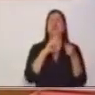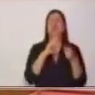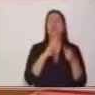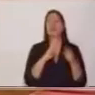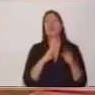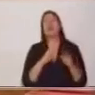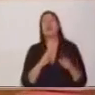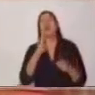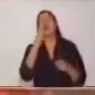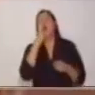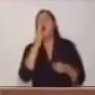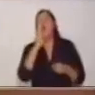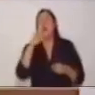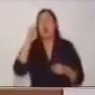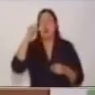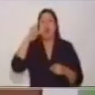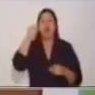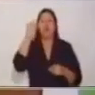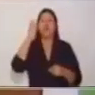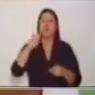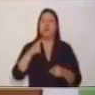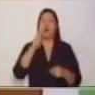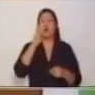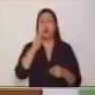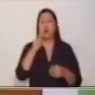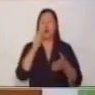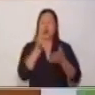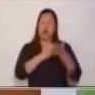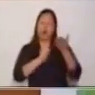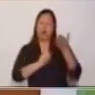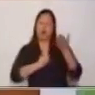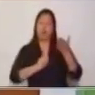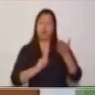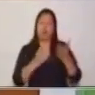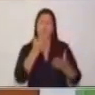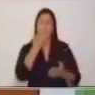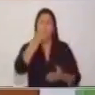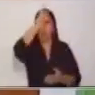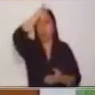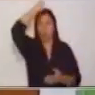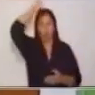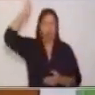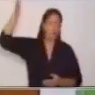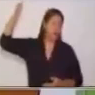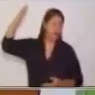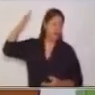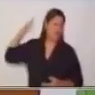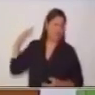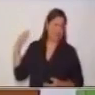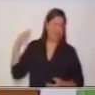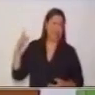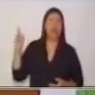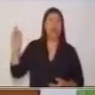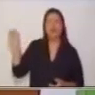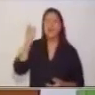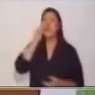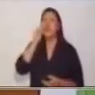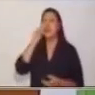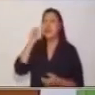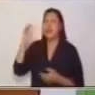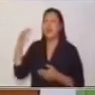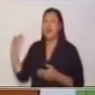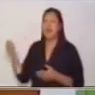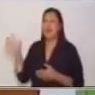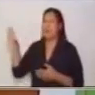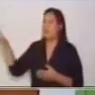pregunta. Horacio es un escritor latino, romano, de la antigüedad. Entonces, el autor lo está utilizando como